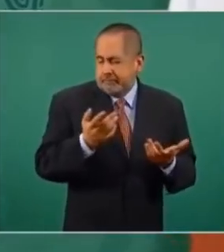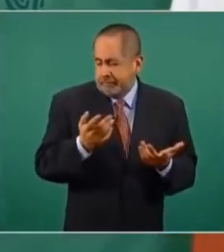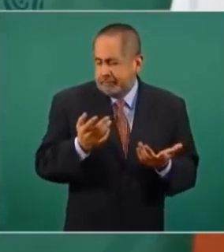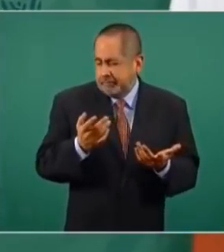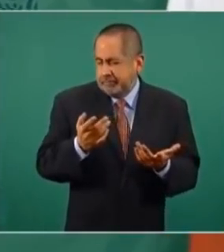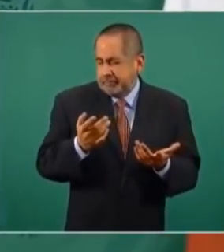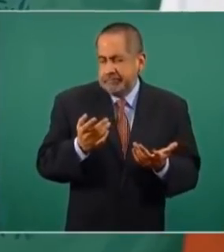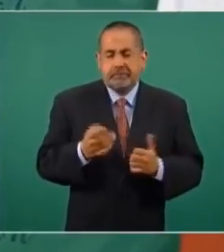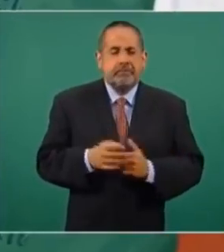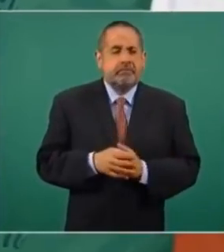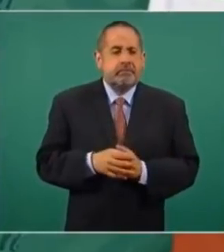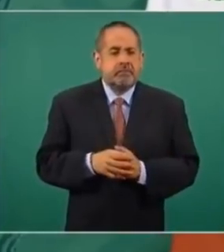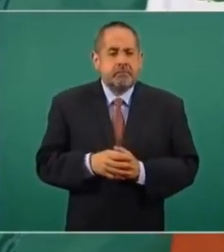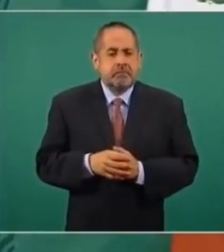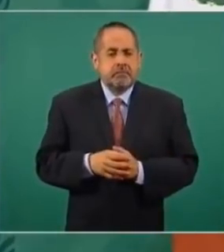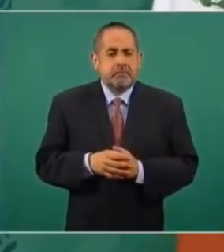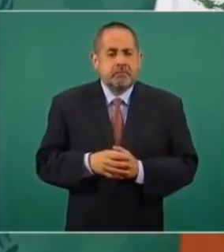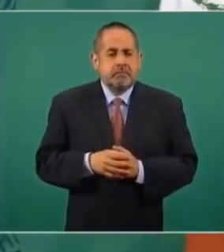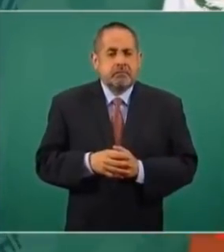También